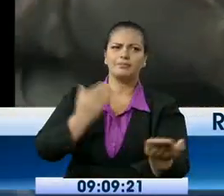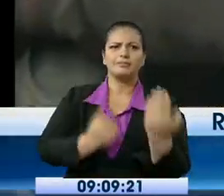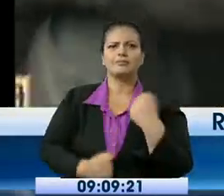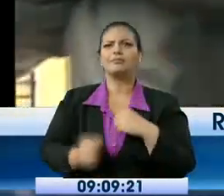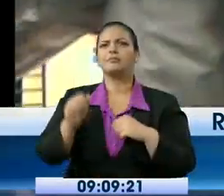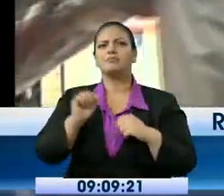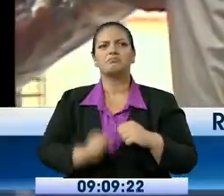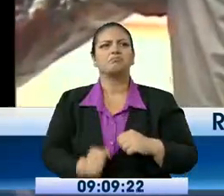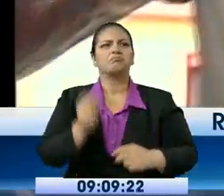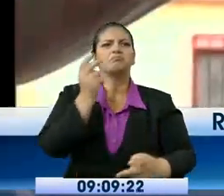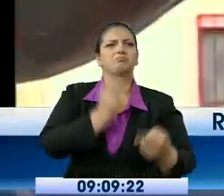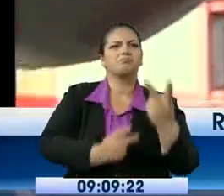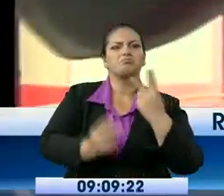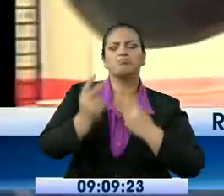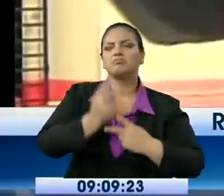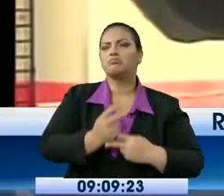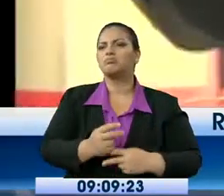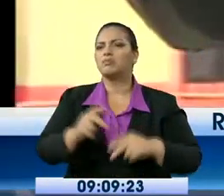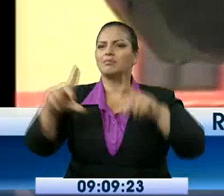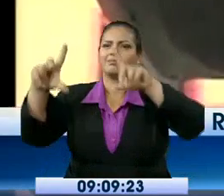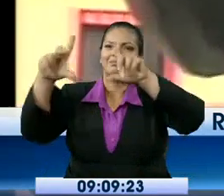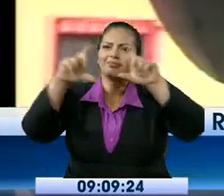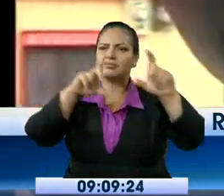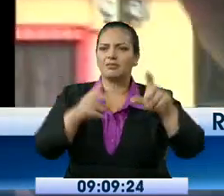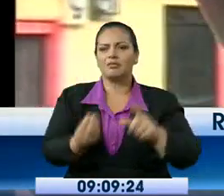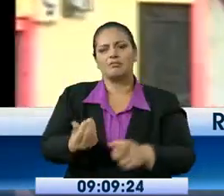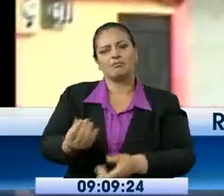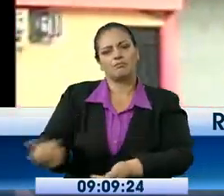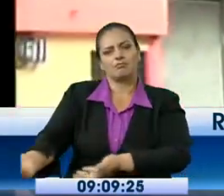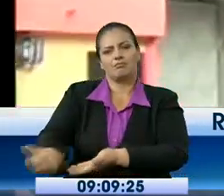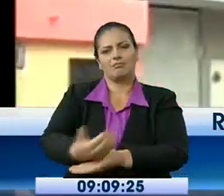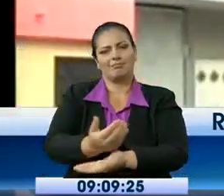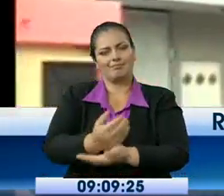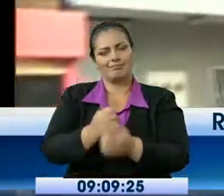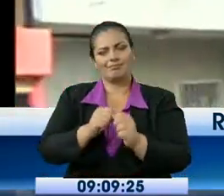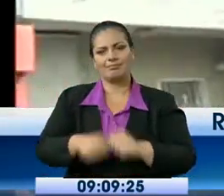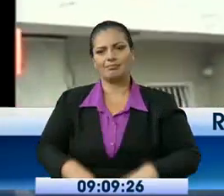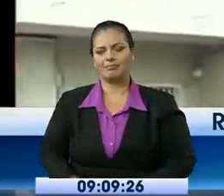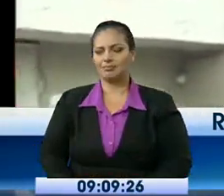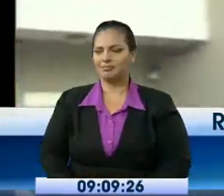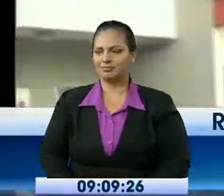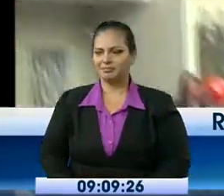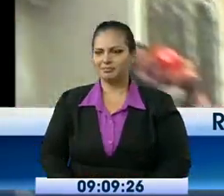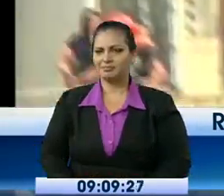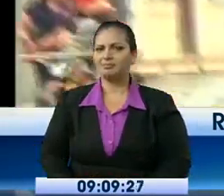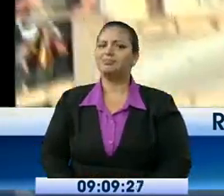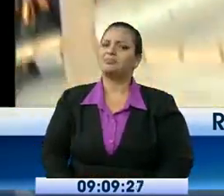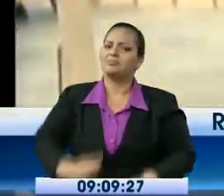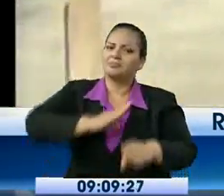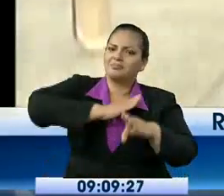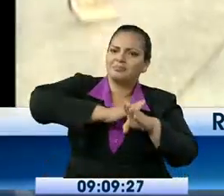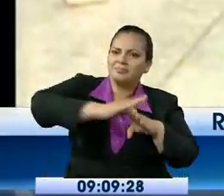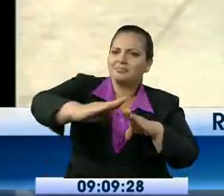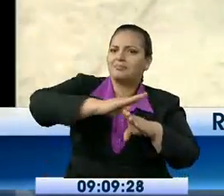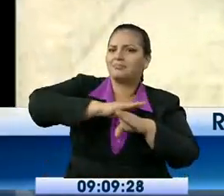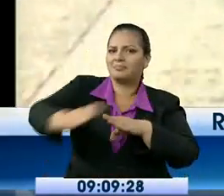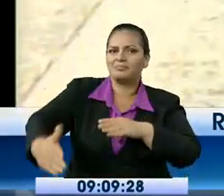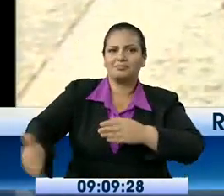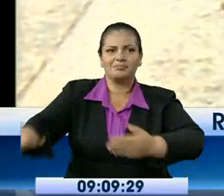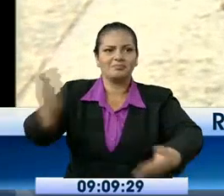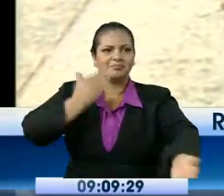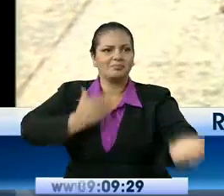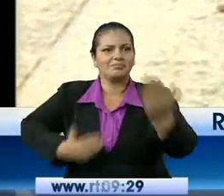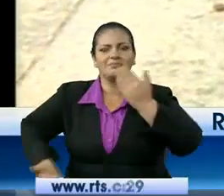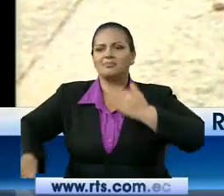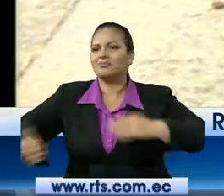haciéndose presente, para que colaboren, que se tomen las fotos incluso. Bueno, una invitación para todo el público, no solo aquí en la 15 Capitán